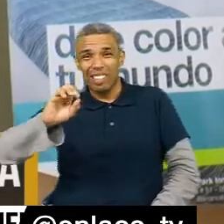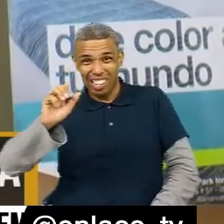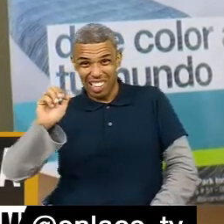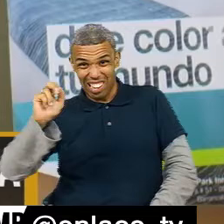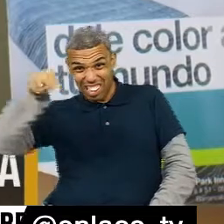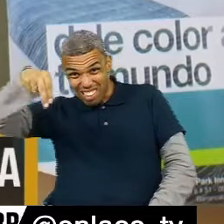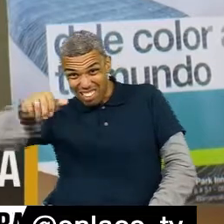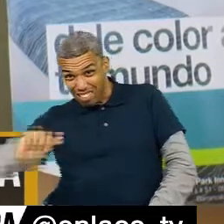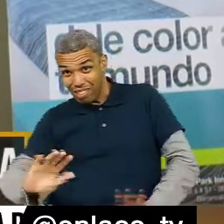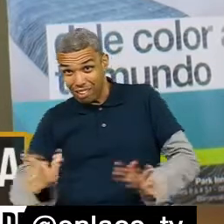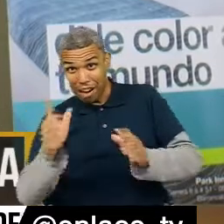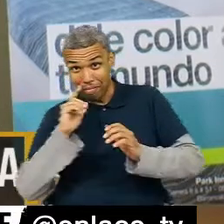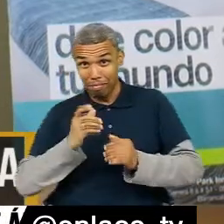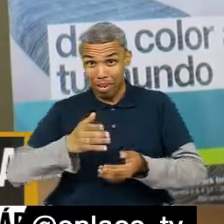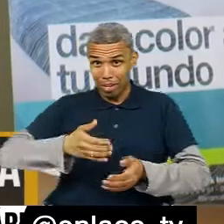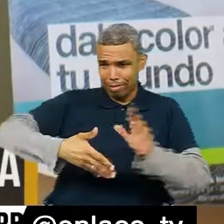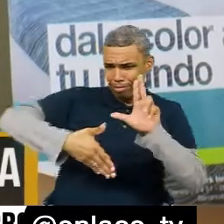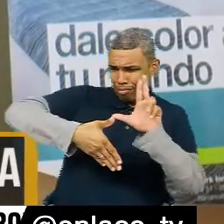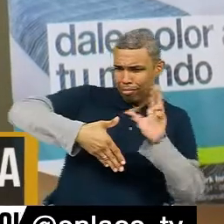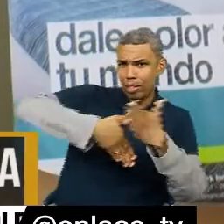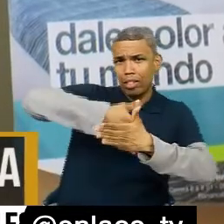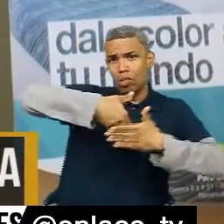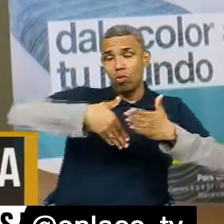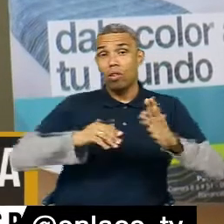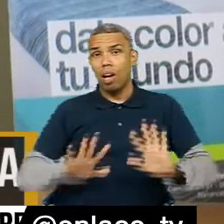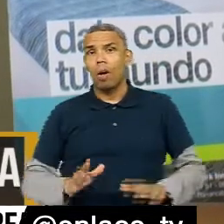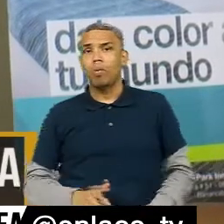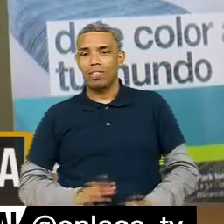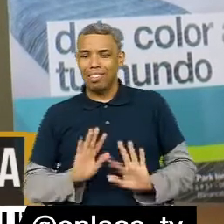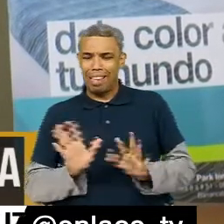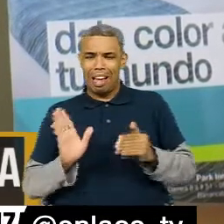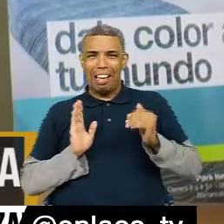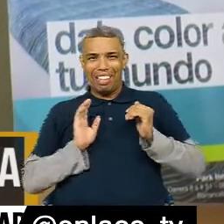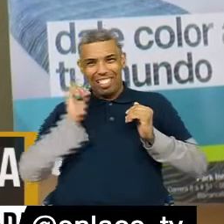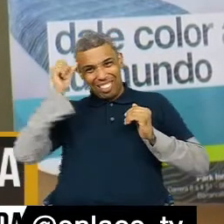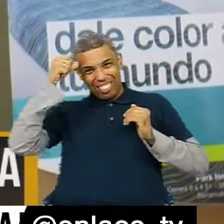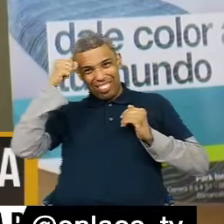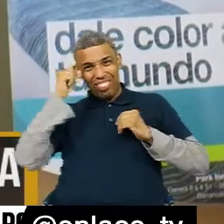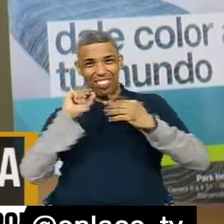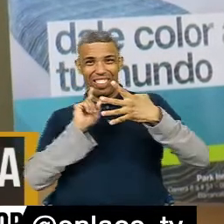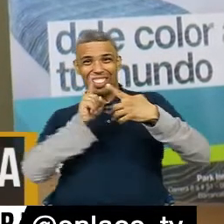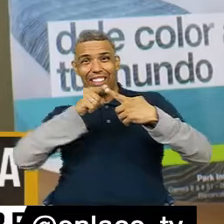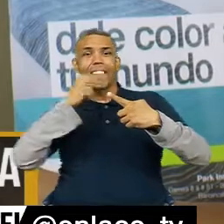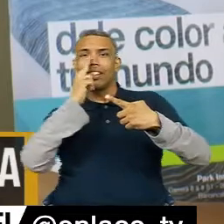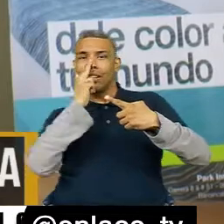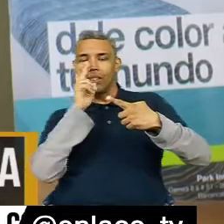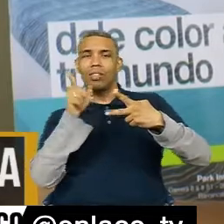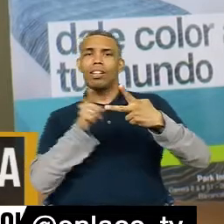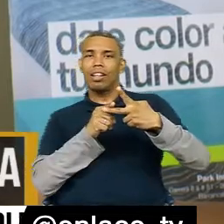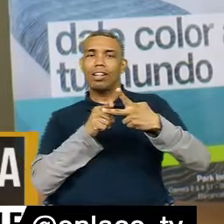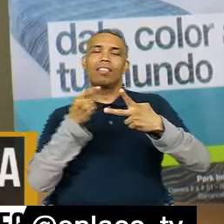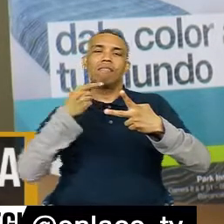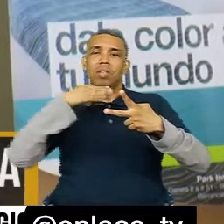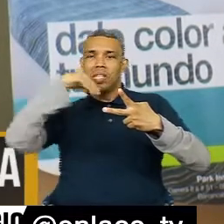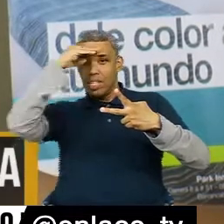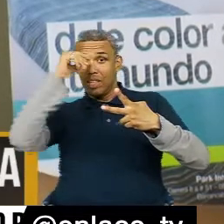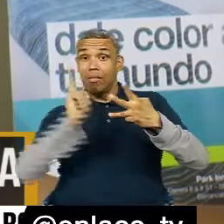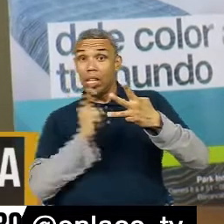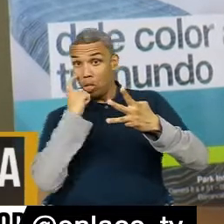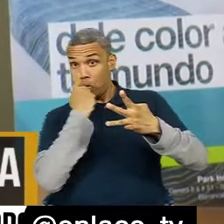de 8 equipos hay 3 equipos en Copa Sudamericana, en octavos de final. Entonces yo creo que tenemos un